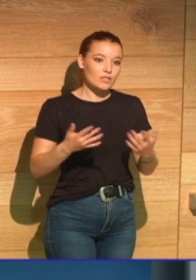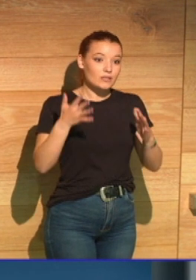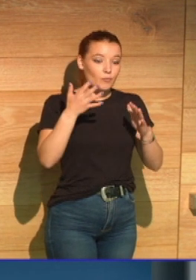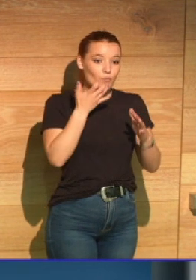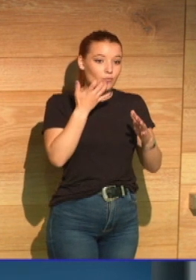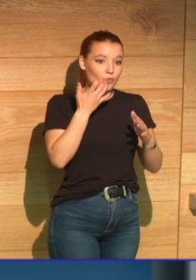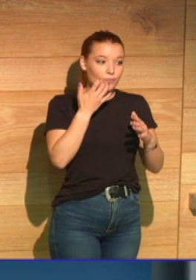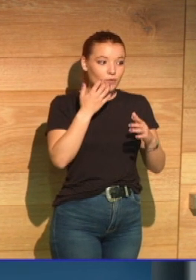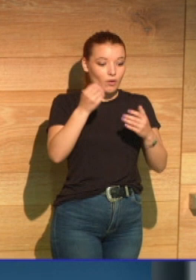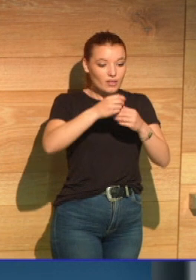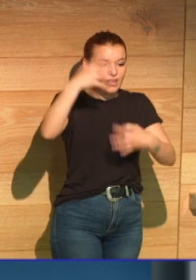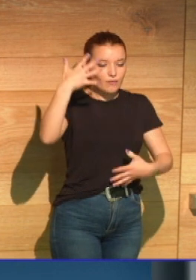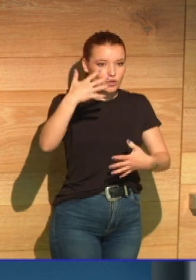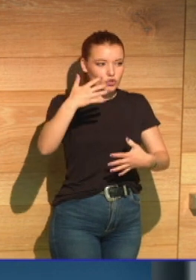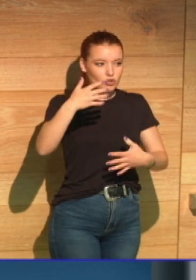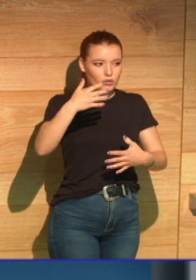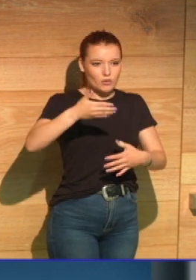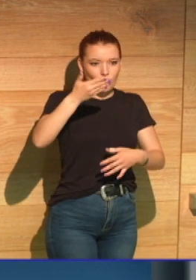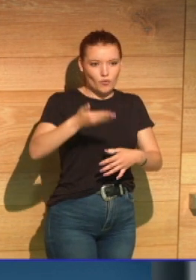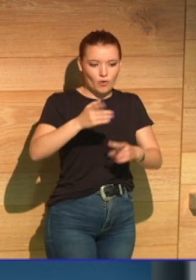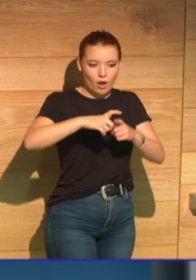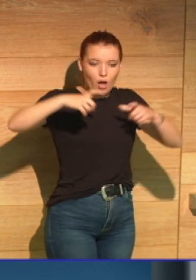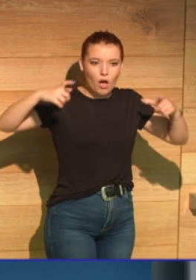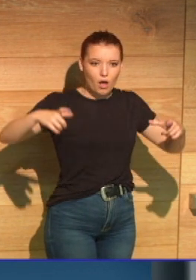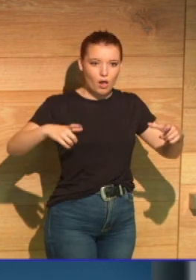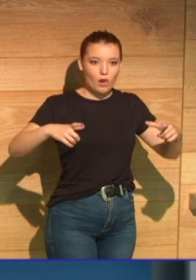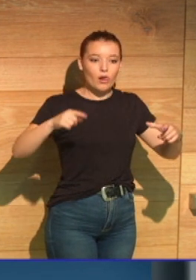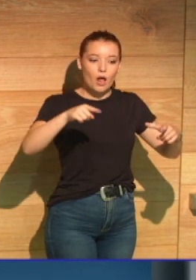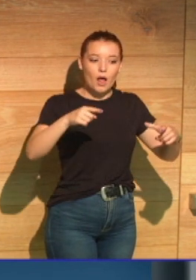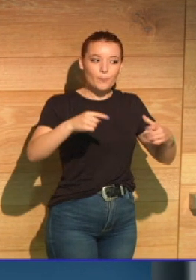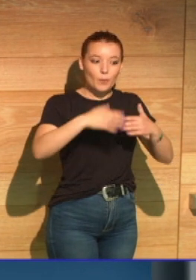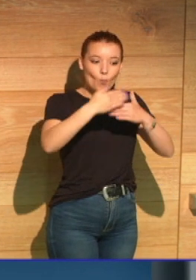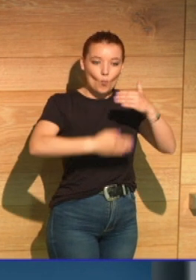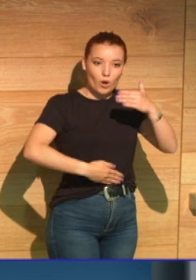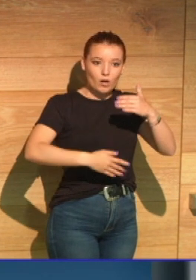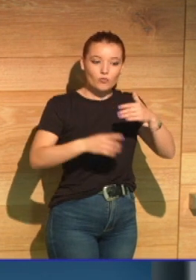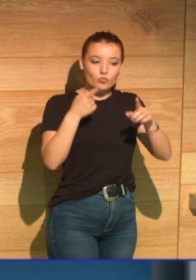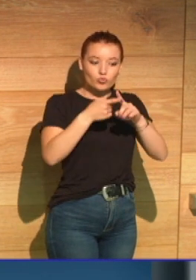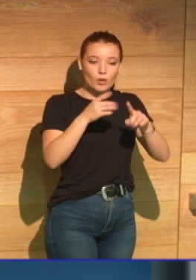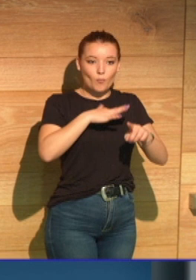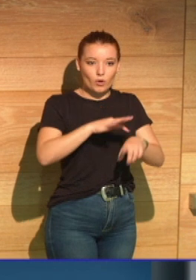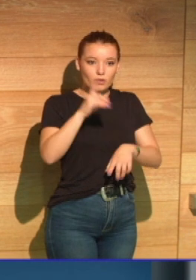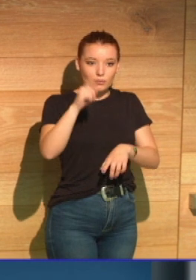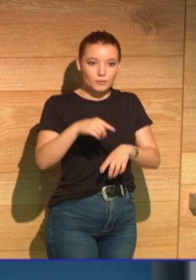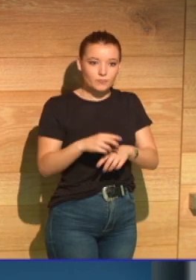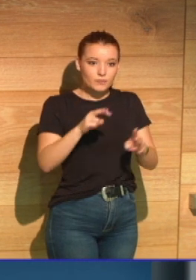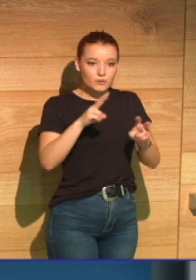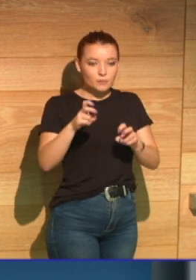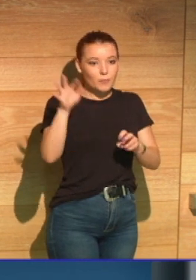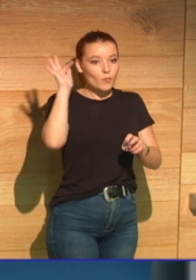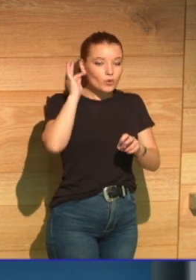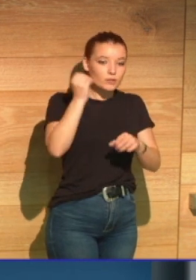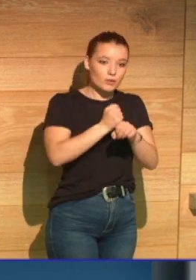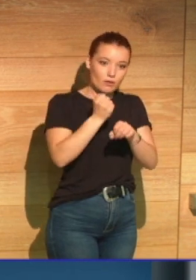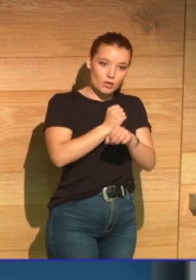edificios enormes para hablar una exposición sobre fotografía y mujeres y trabajo de las mujeres, y